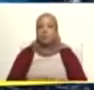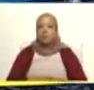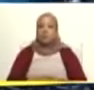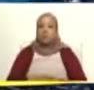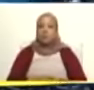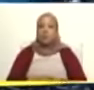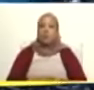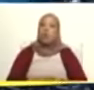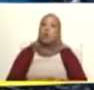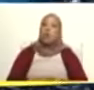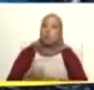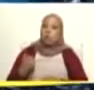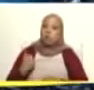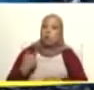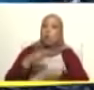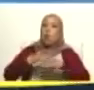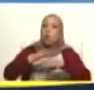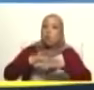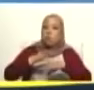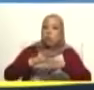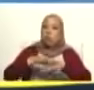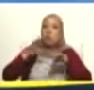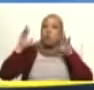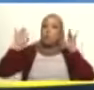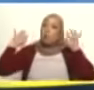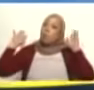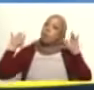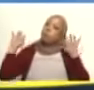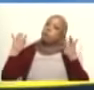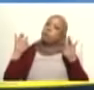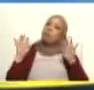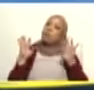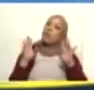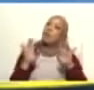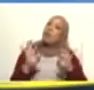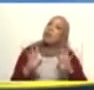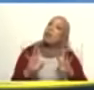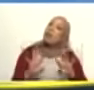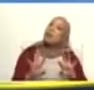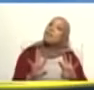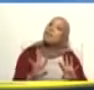he convocado a esta multireunión